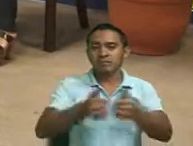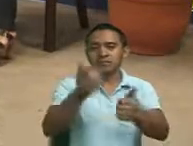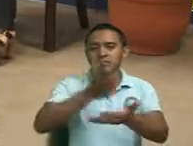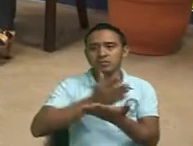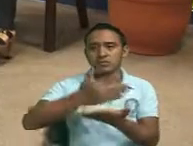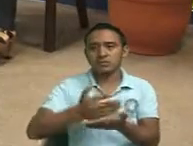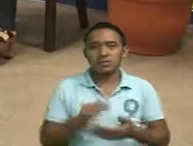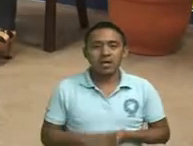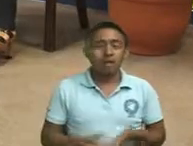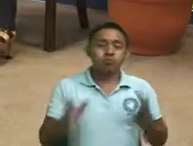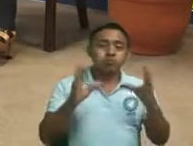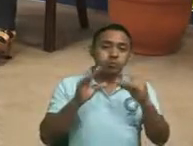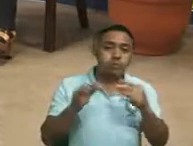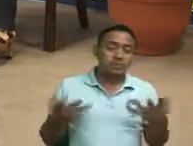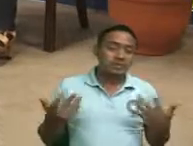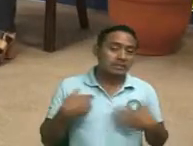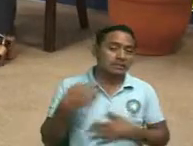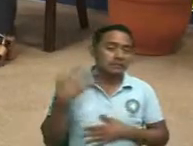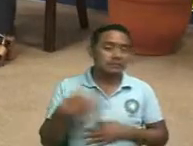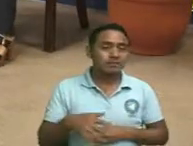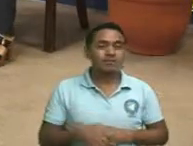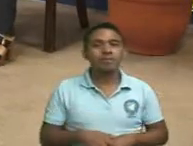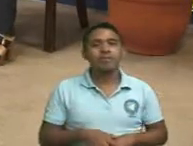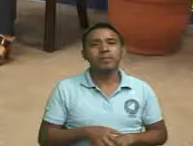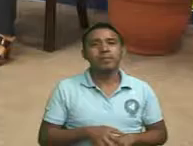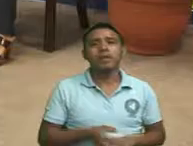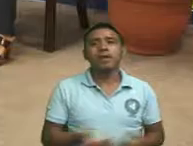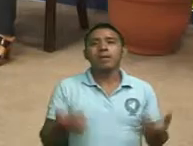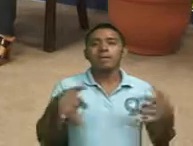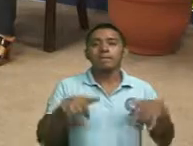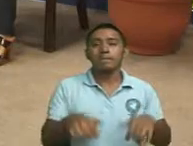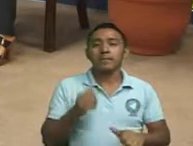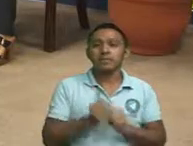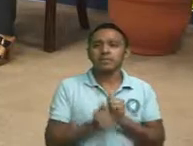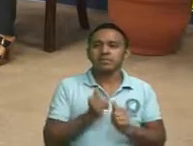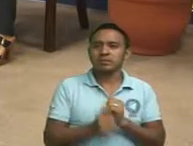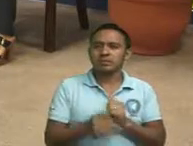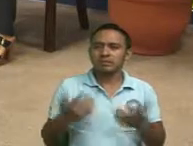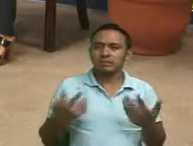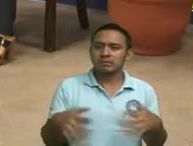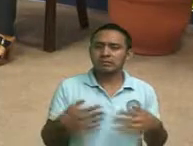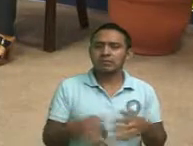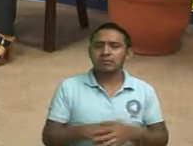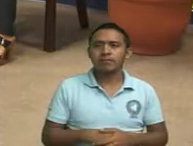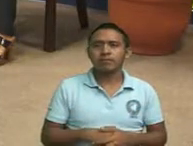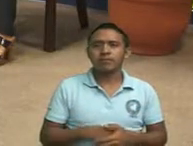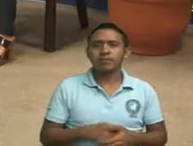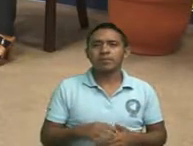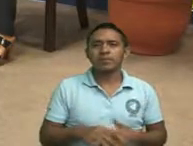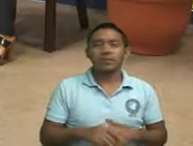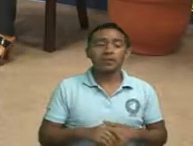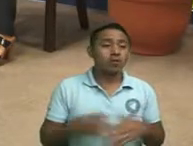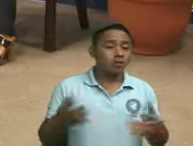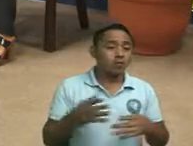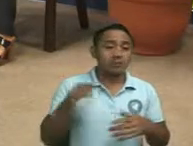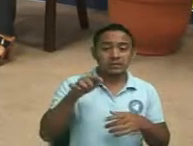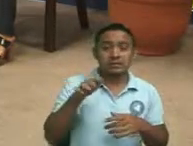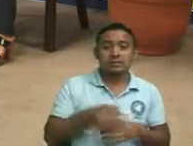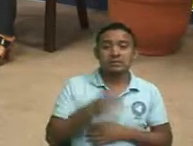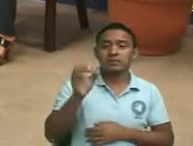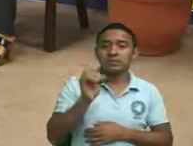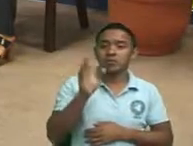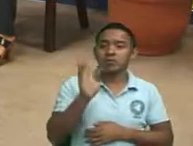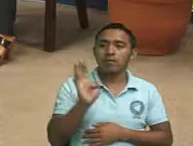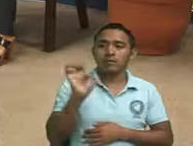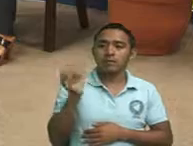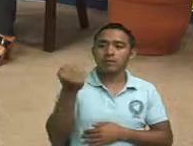rico de grasoso. Hablemos ahora del peligro. Me imagino que hay muchos peligros en torno a la obesidad.